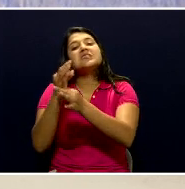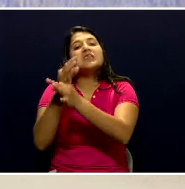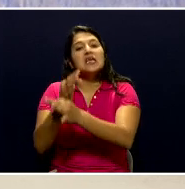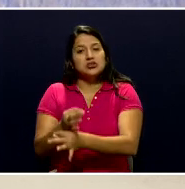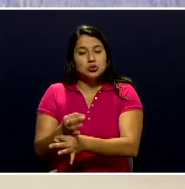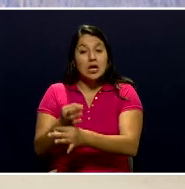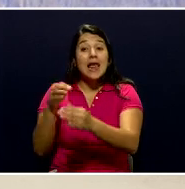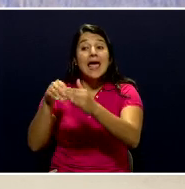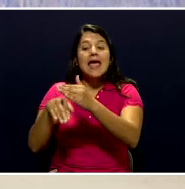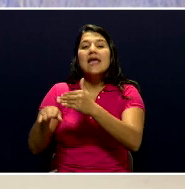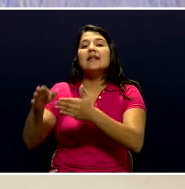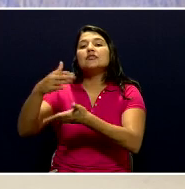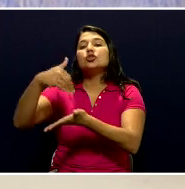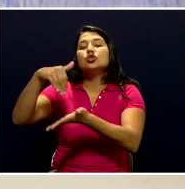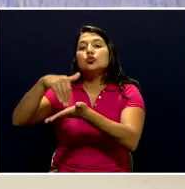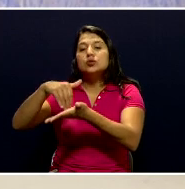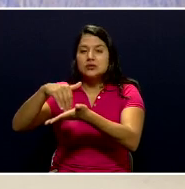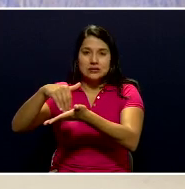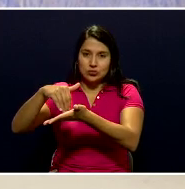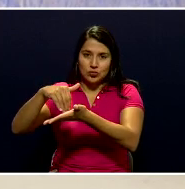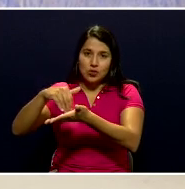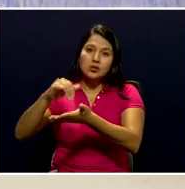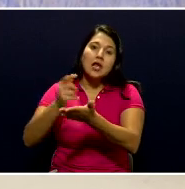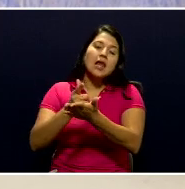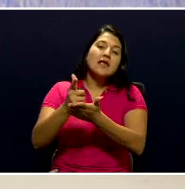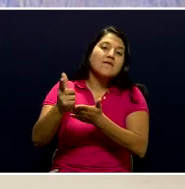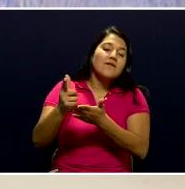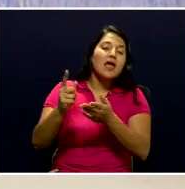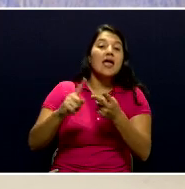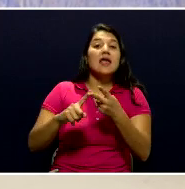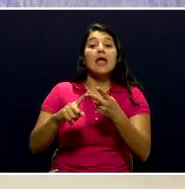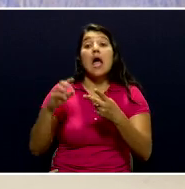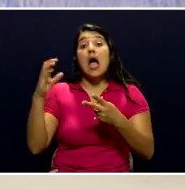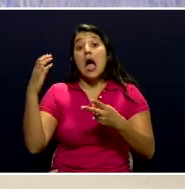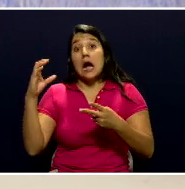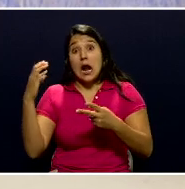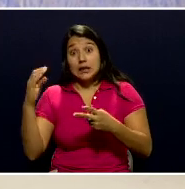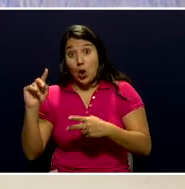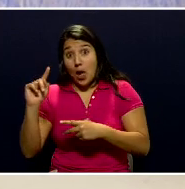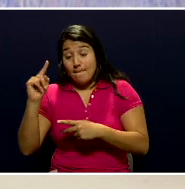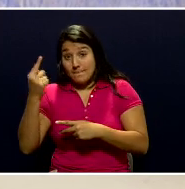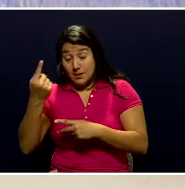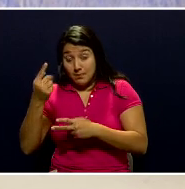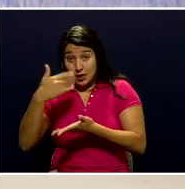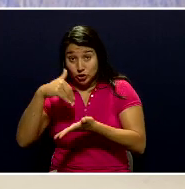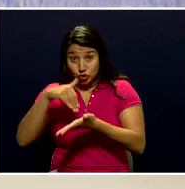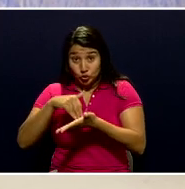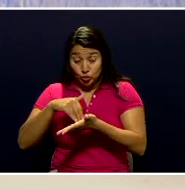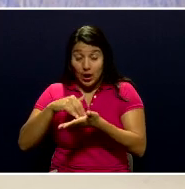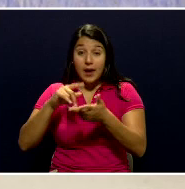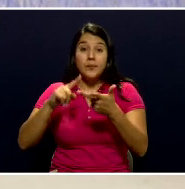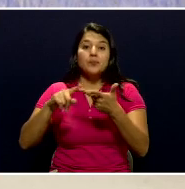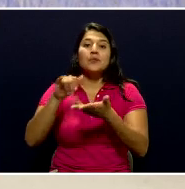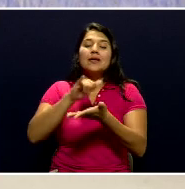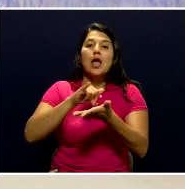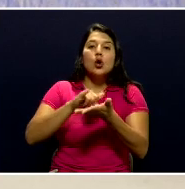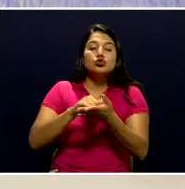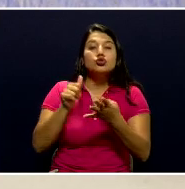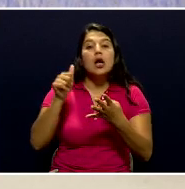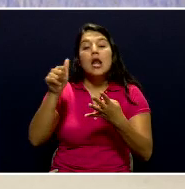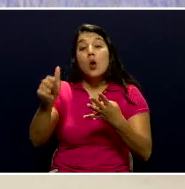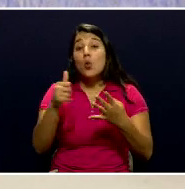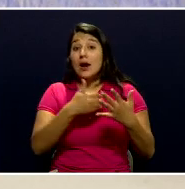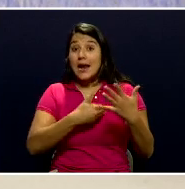nuestras ciudades centrales, desde Liberia, Cartago, que es la primera ciudad fundacional, San José, Alajuela,